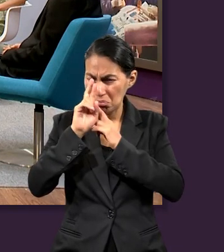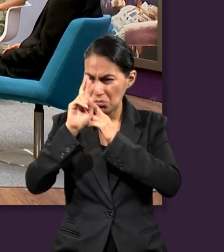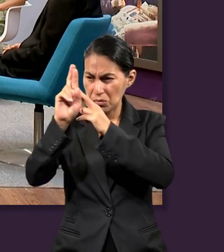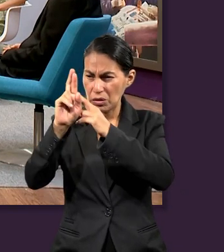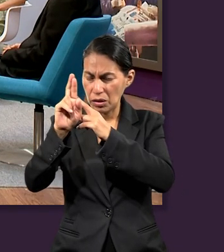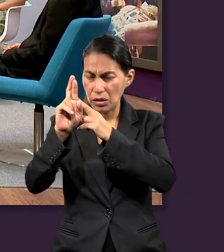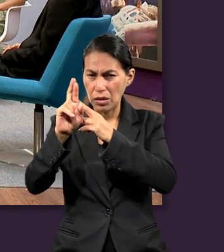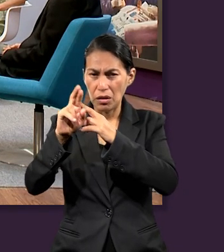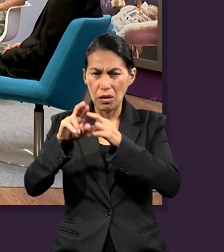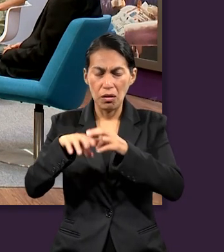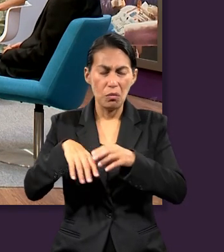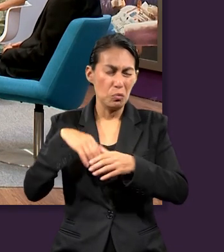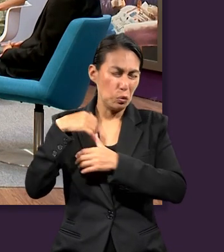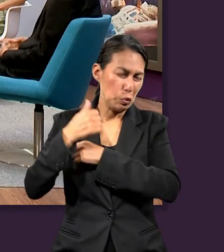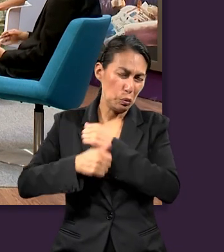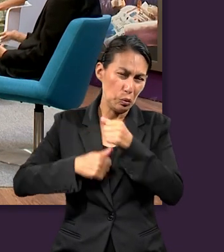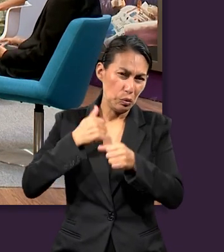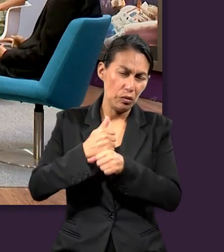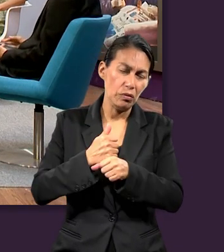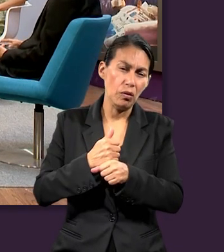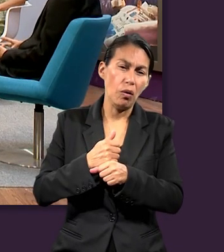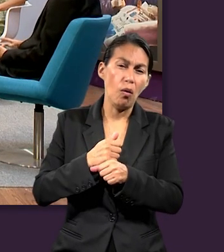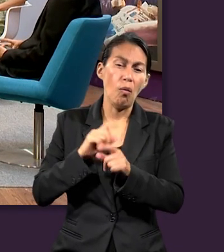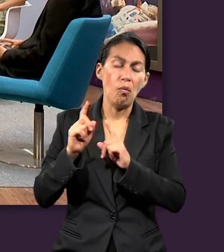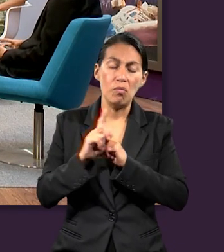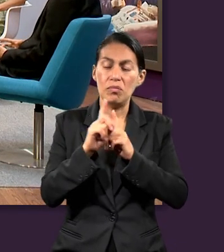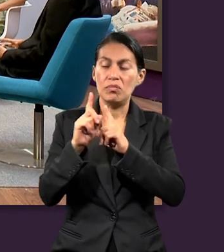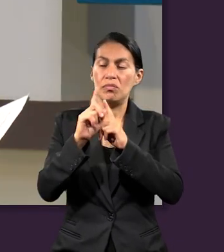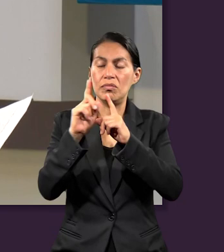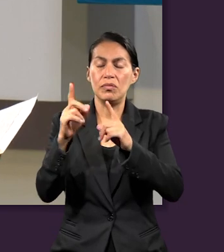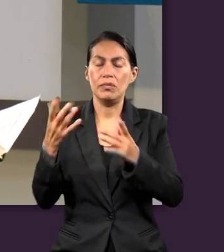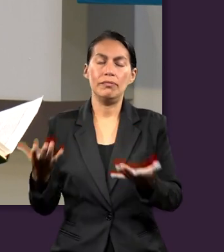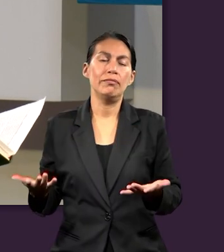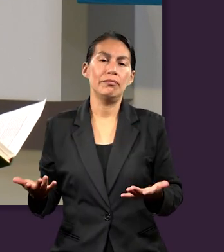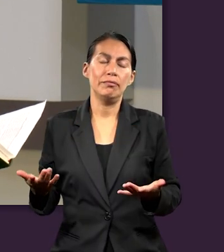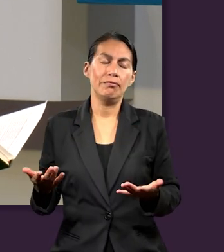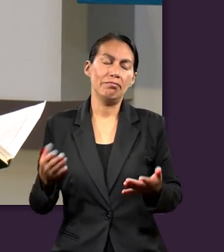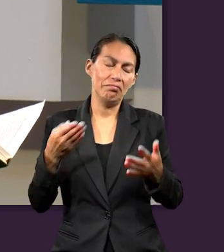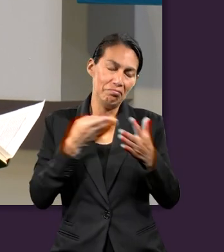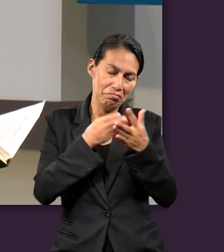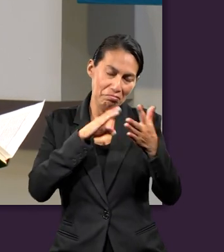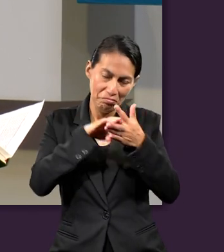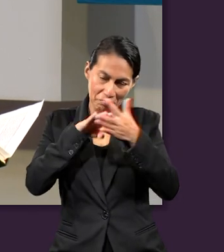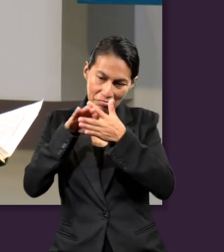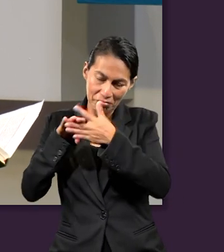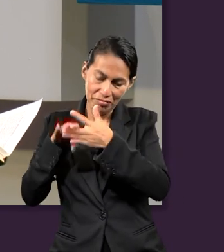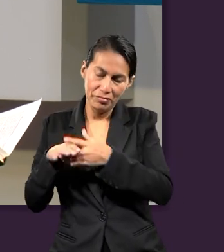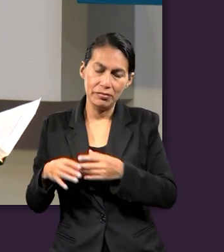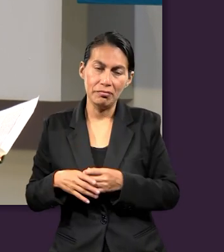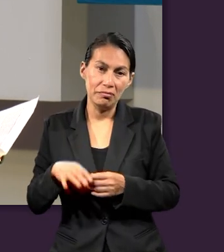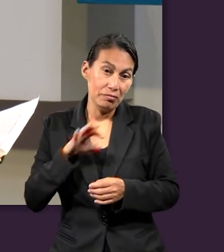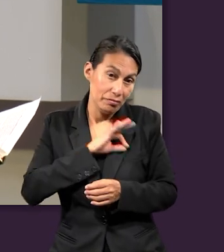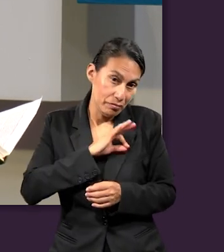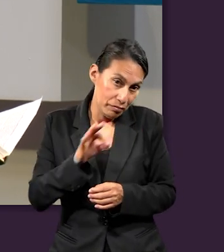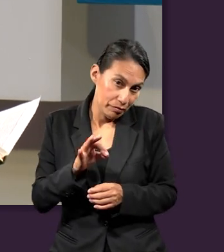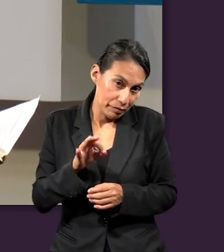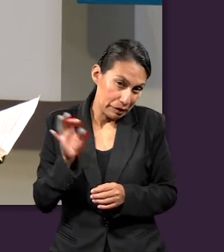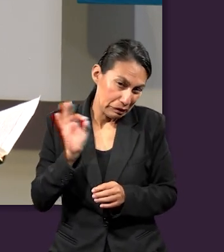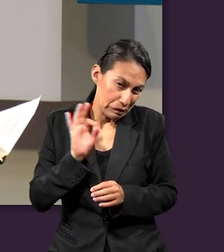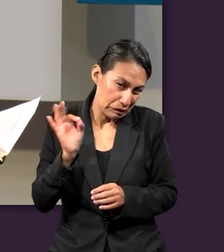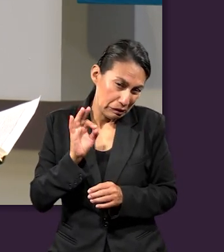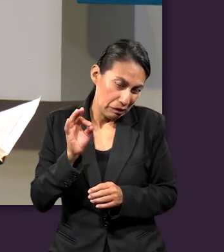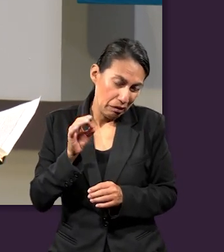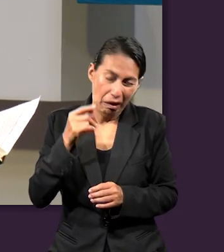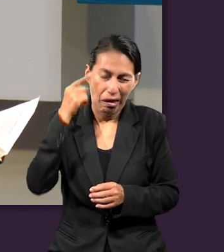una persecución religiosa a nivel internacional no se ve factible podríamos pensar que eso no puede